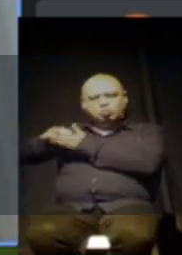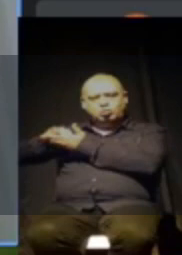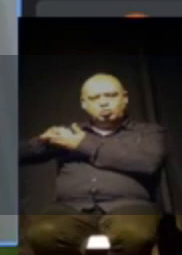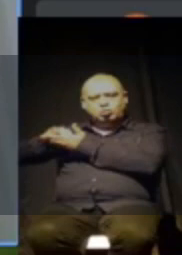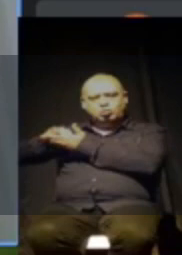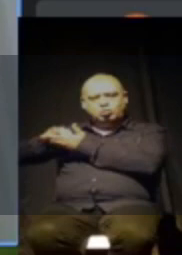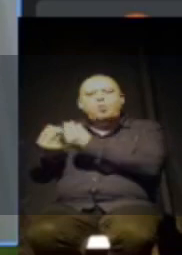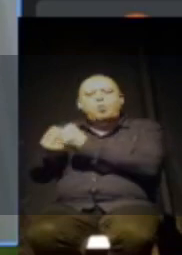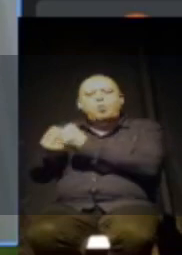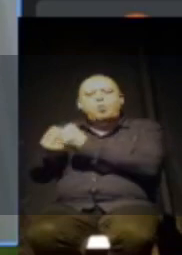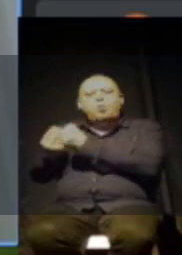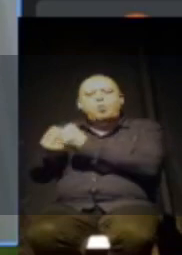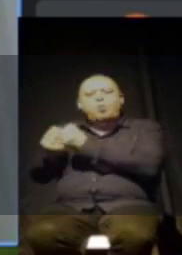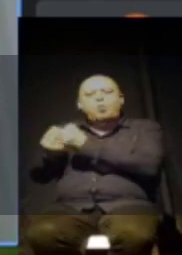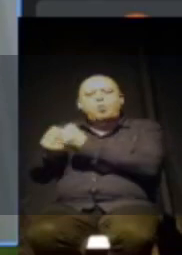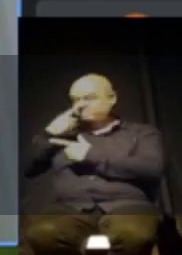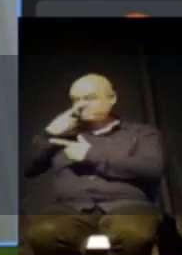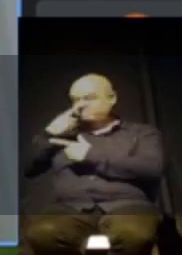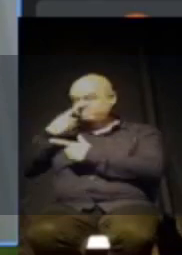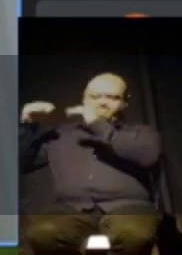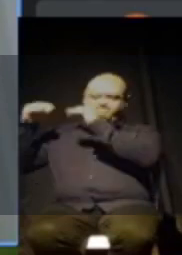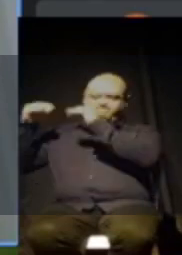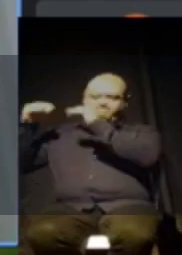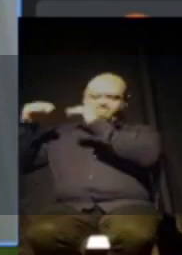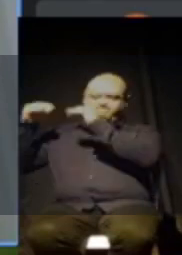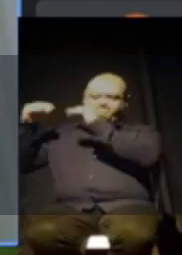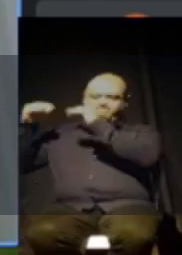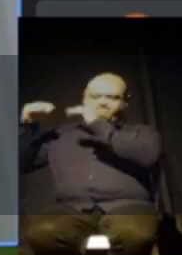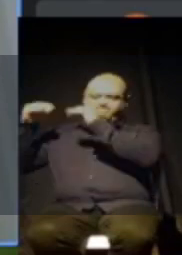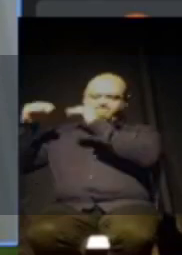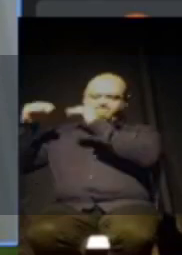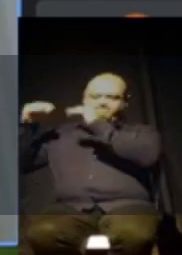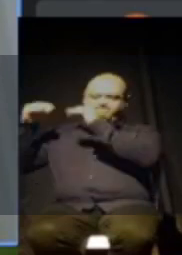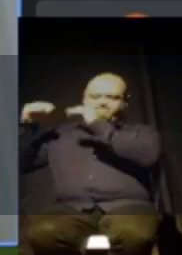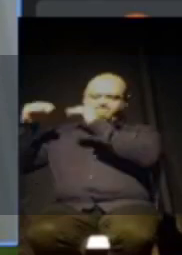familia aristócrata, se nace noble,